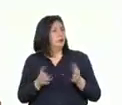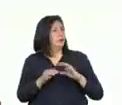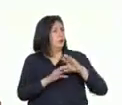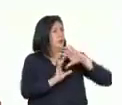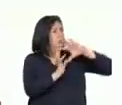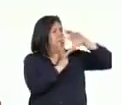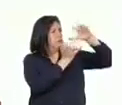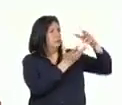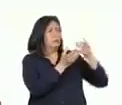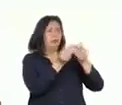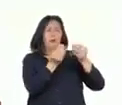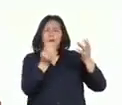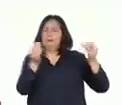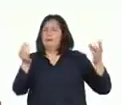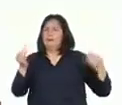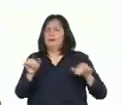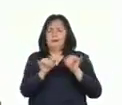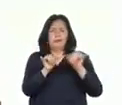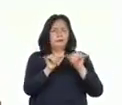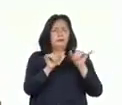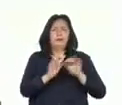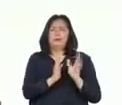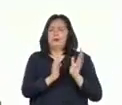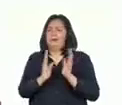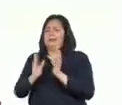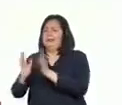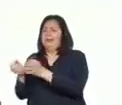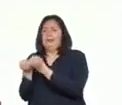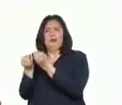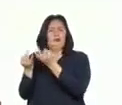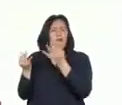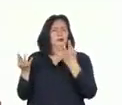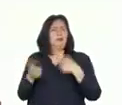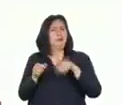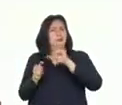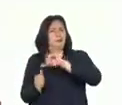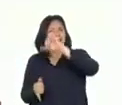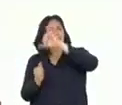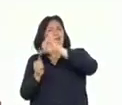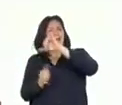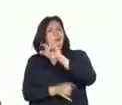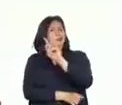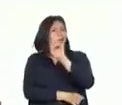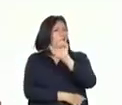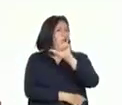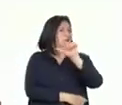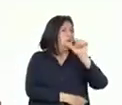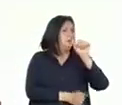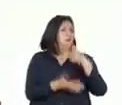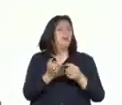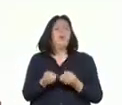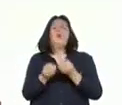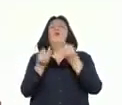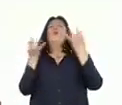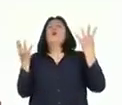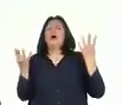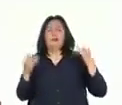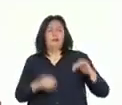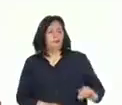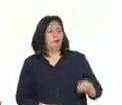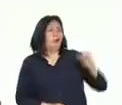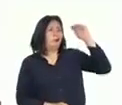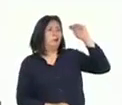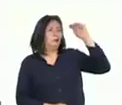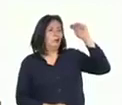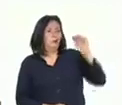hay muchas medidas para poder organizar cantidades y la talla es la que nos ayuda a saber qué tan alto o tan